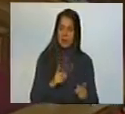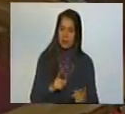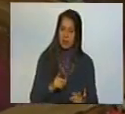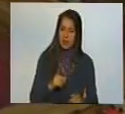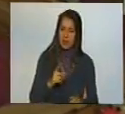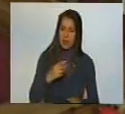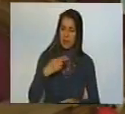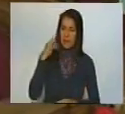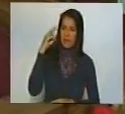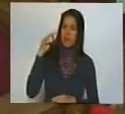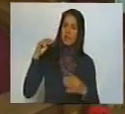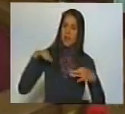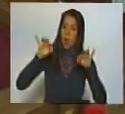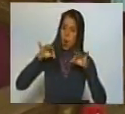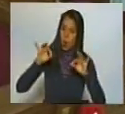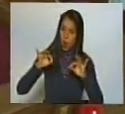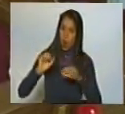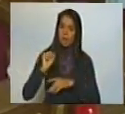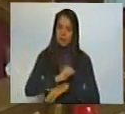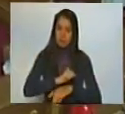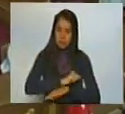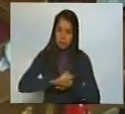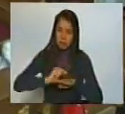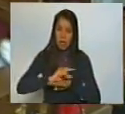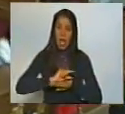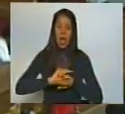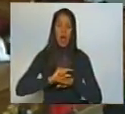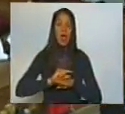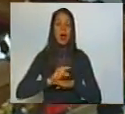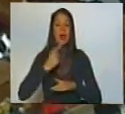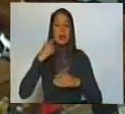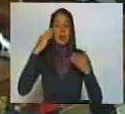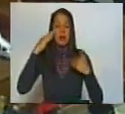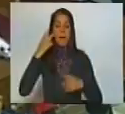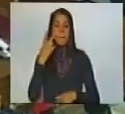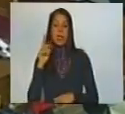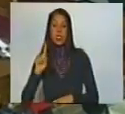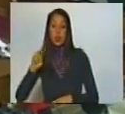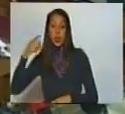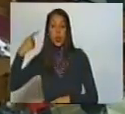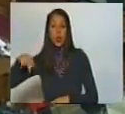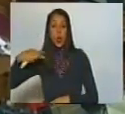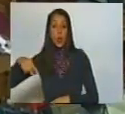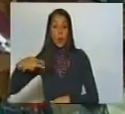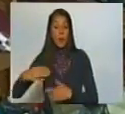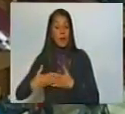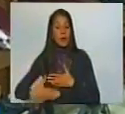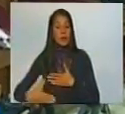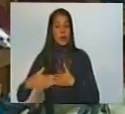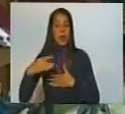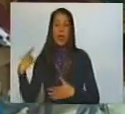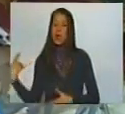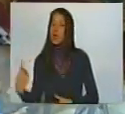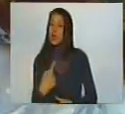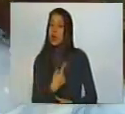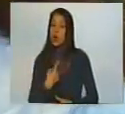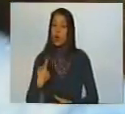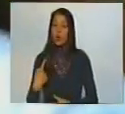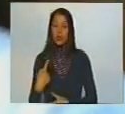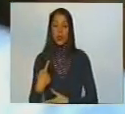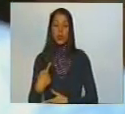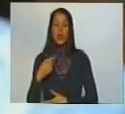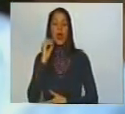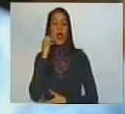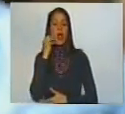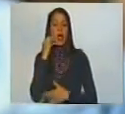gobierno. Porque efectivamente, después del 21 de noviembre, nosotros, los que quedamos en la calle,